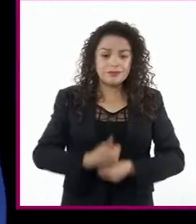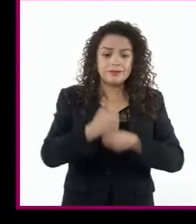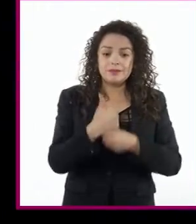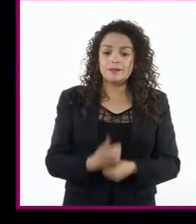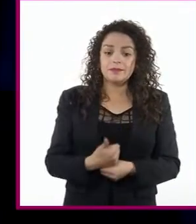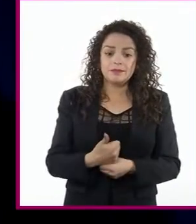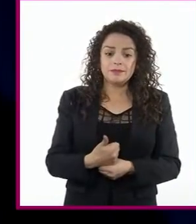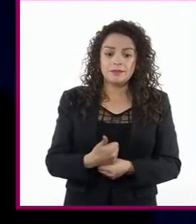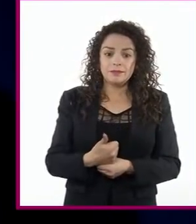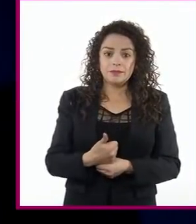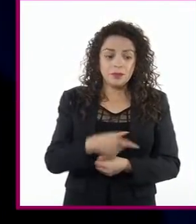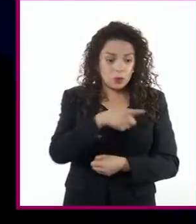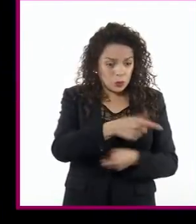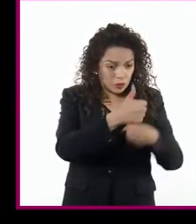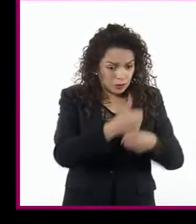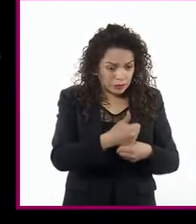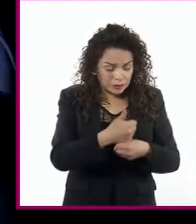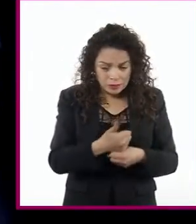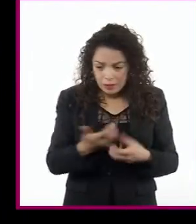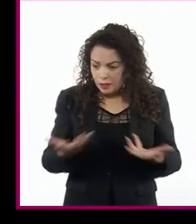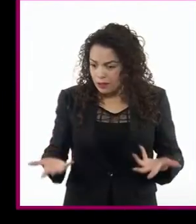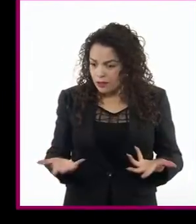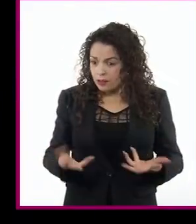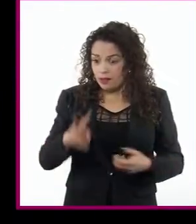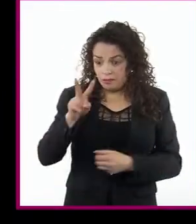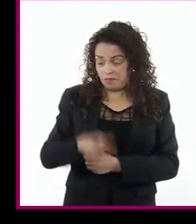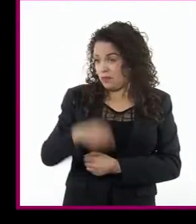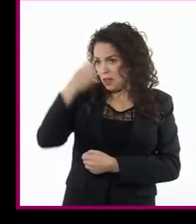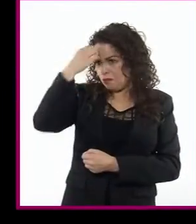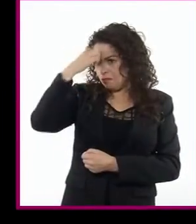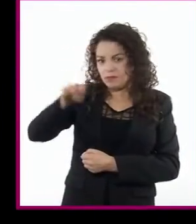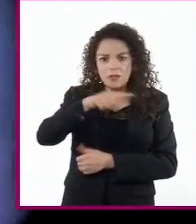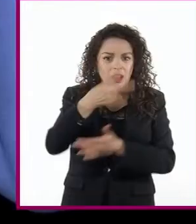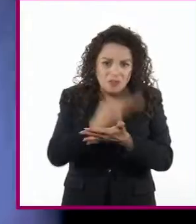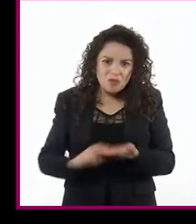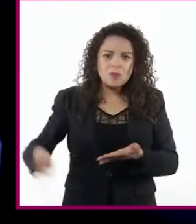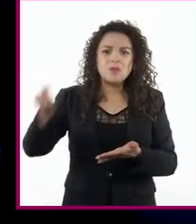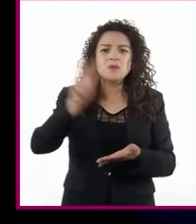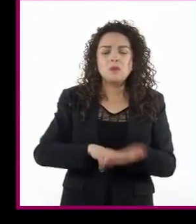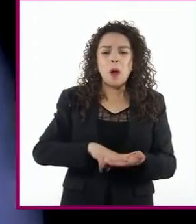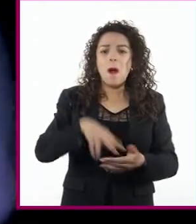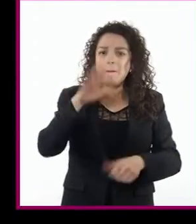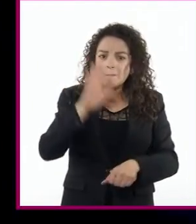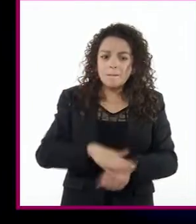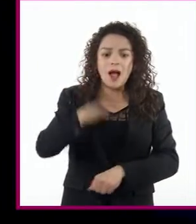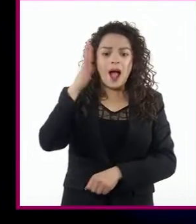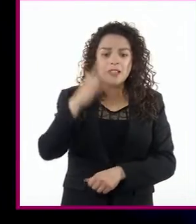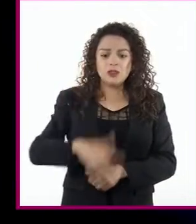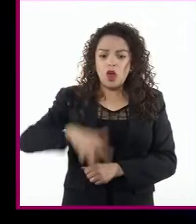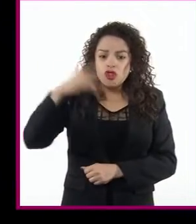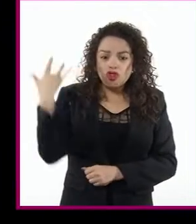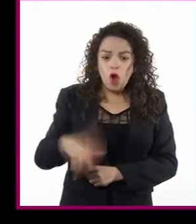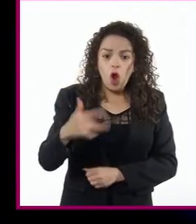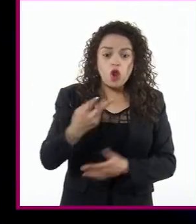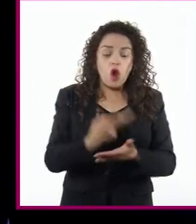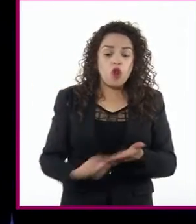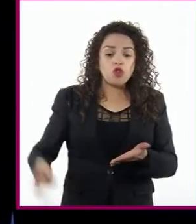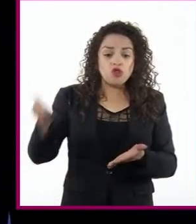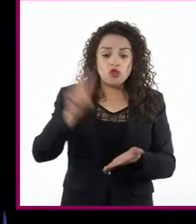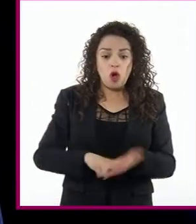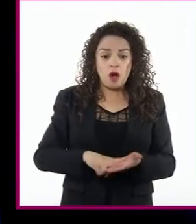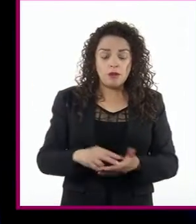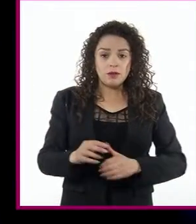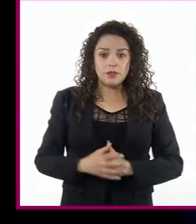Sufriendo lo que sufres, no es de extrañar que redobles tus quejas y que tengas dolor, doble dolor al